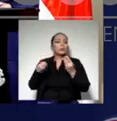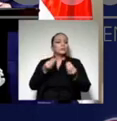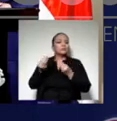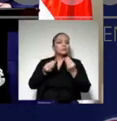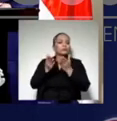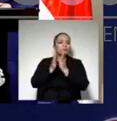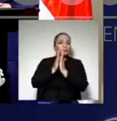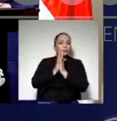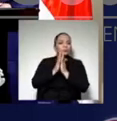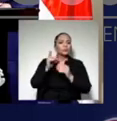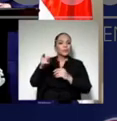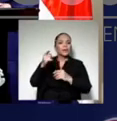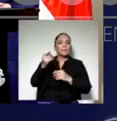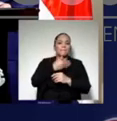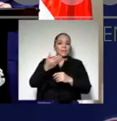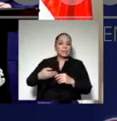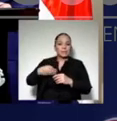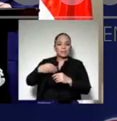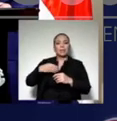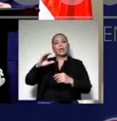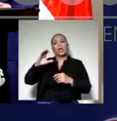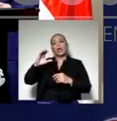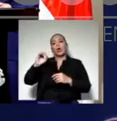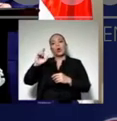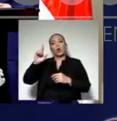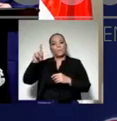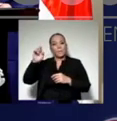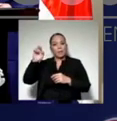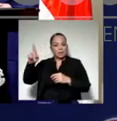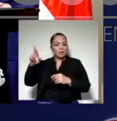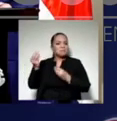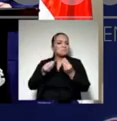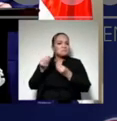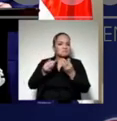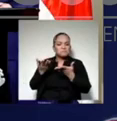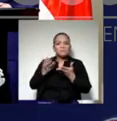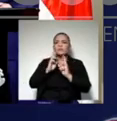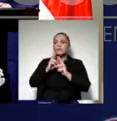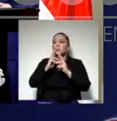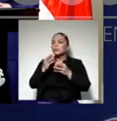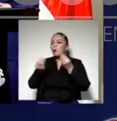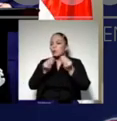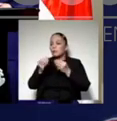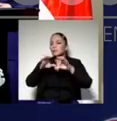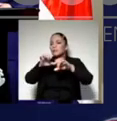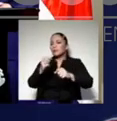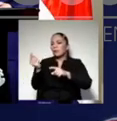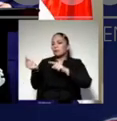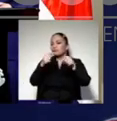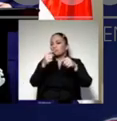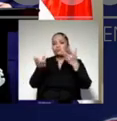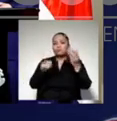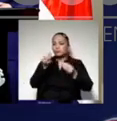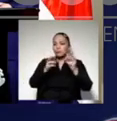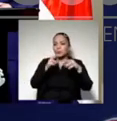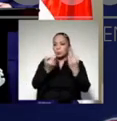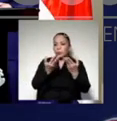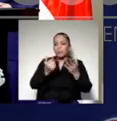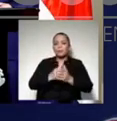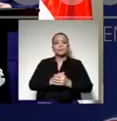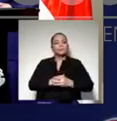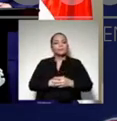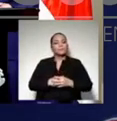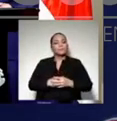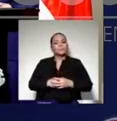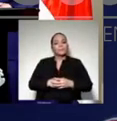en actas también del Colper, ante el medio Sere hoy, y qué consiguió o qué resultado le produjo esa cita? Gracias. Claro, la idea